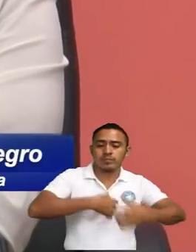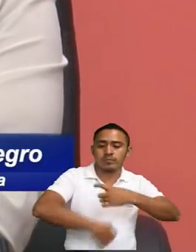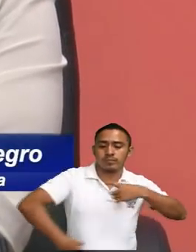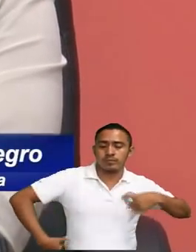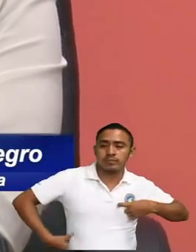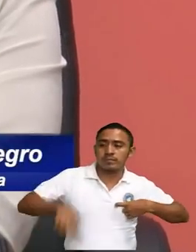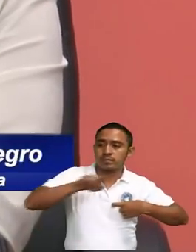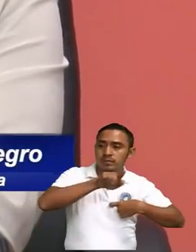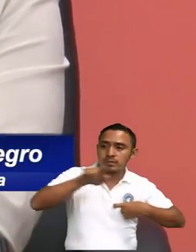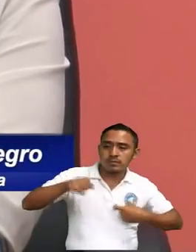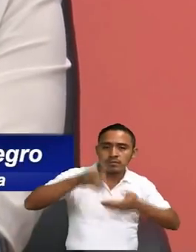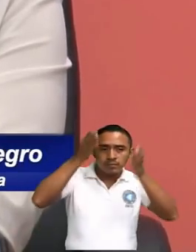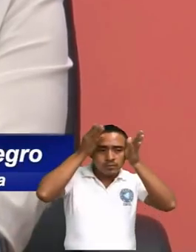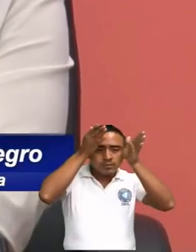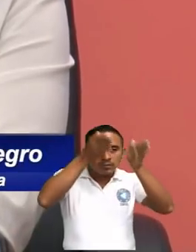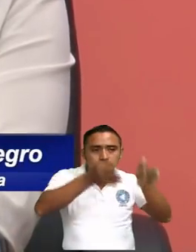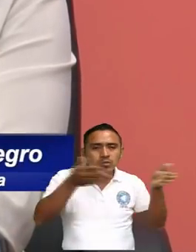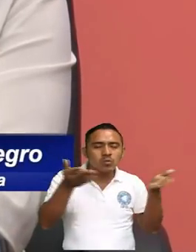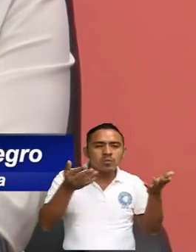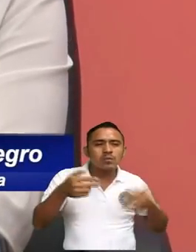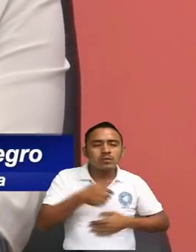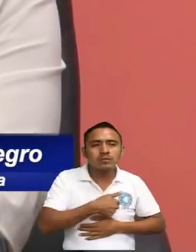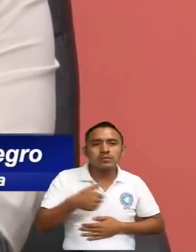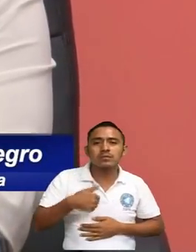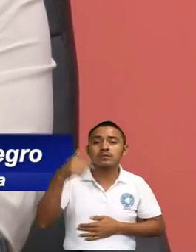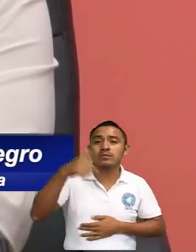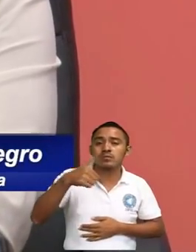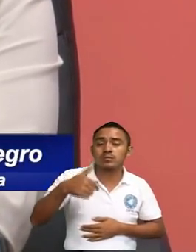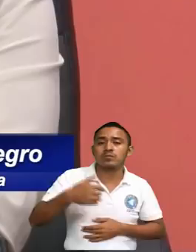porque ellos están atentos a lo que está ocurriendo